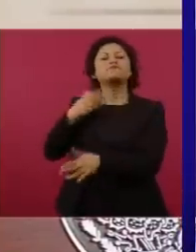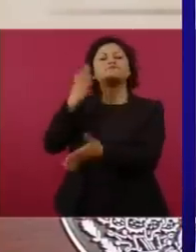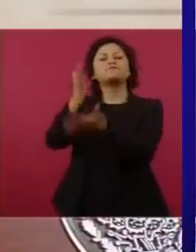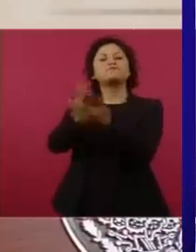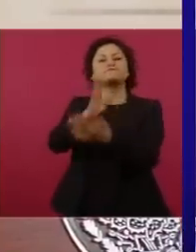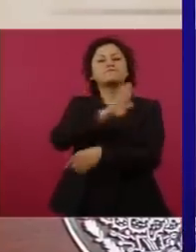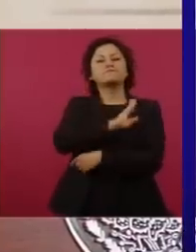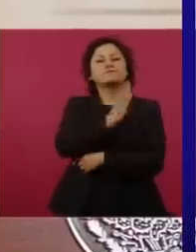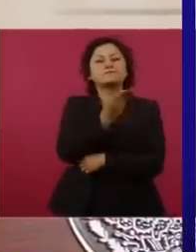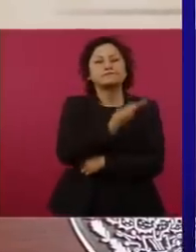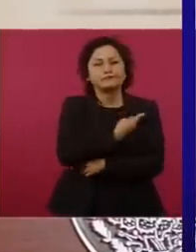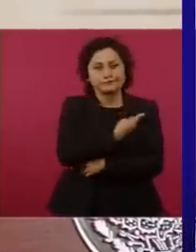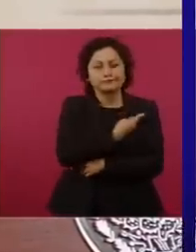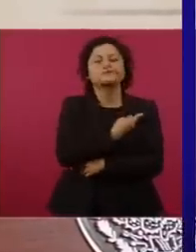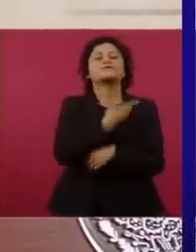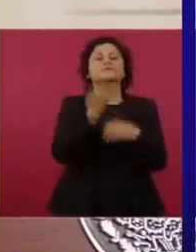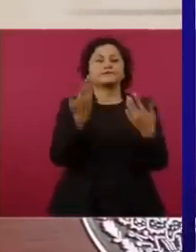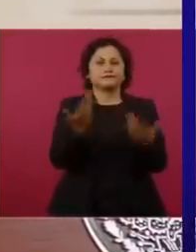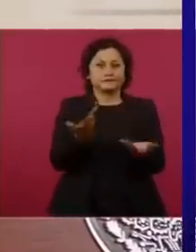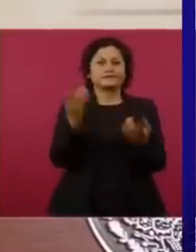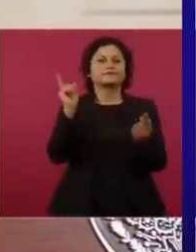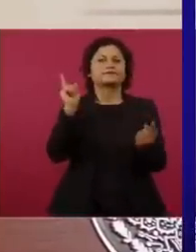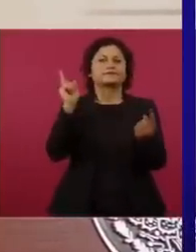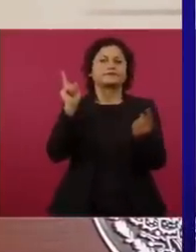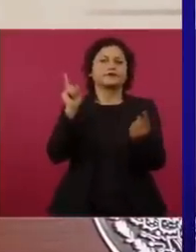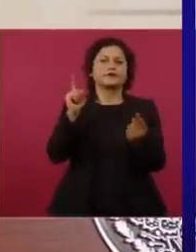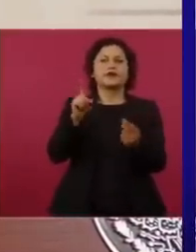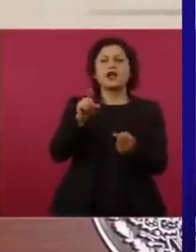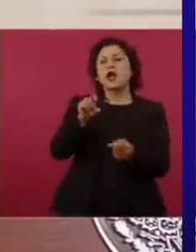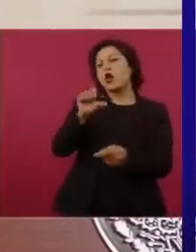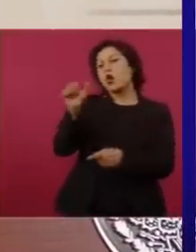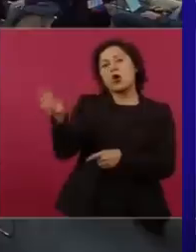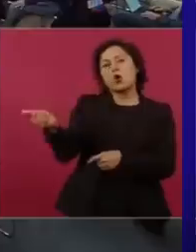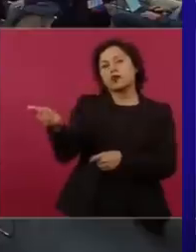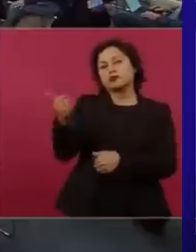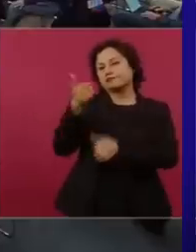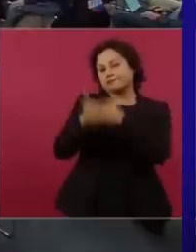y le dice a Fujimori